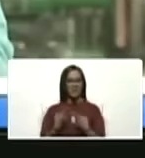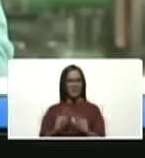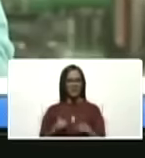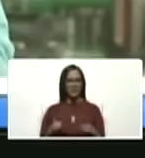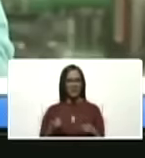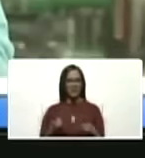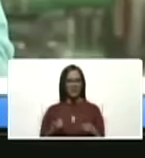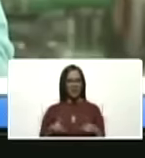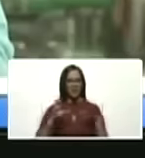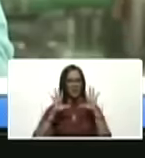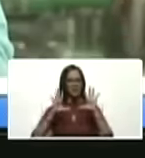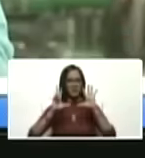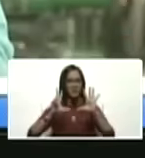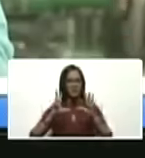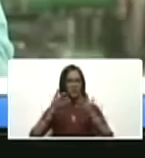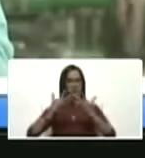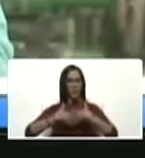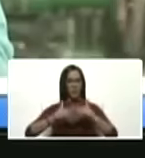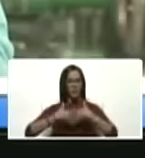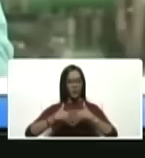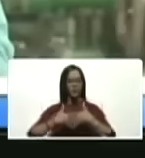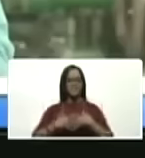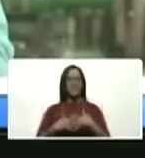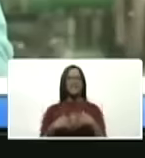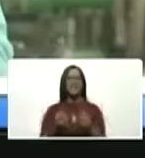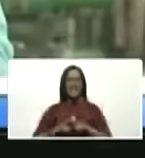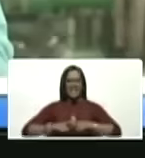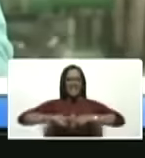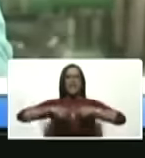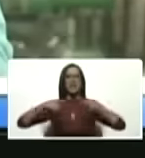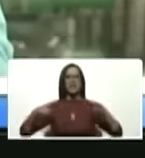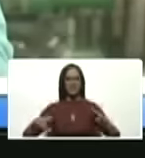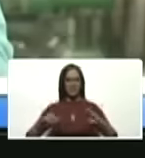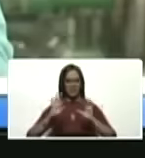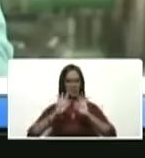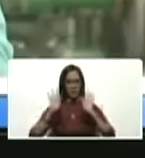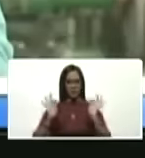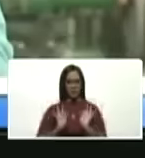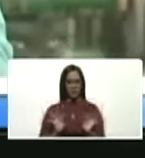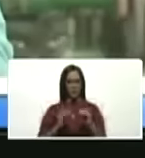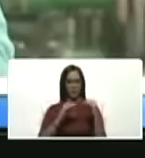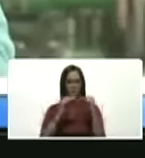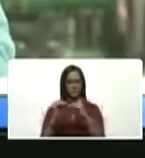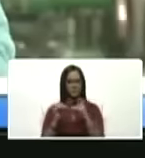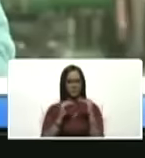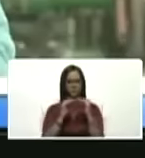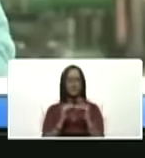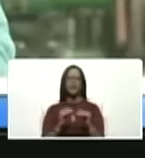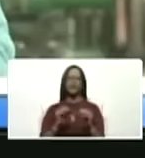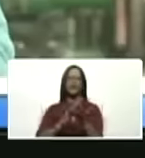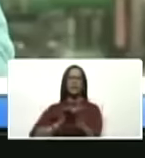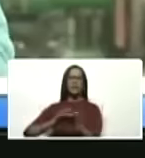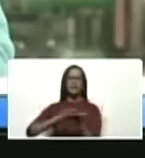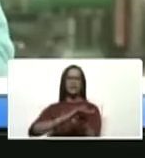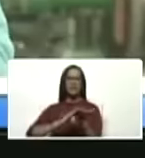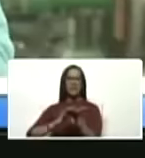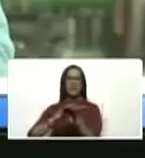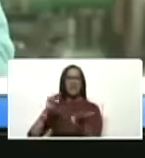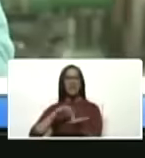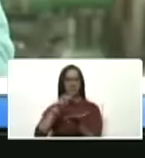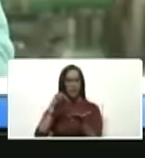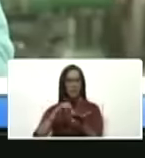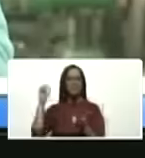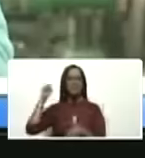con 18 motores que crezcan de manera armónica y que satisfagan nacionalmente